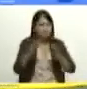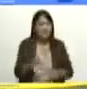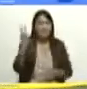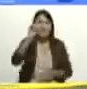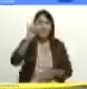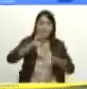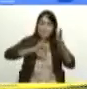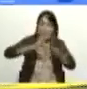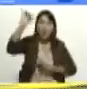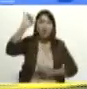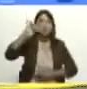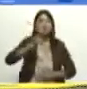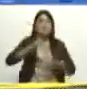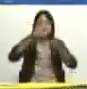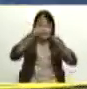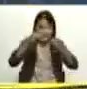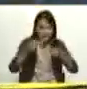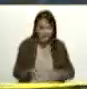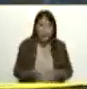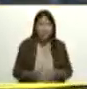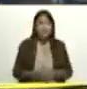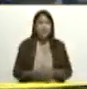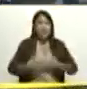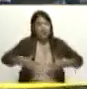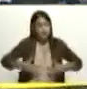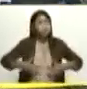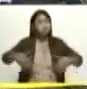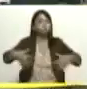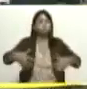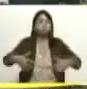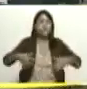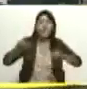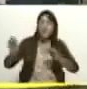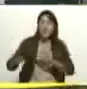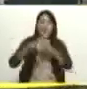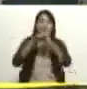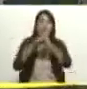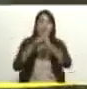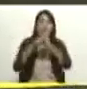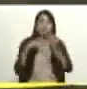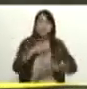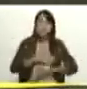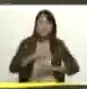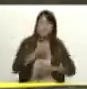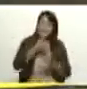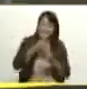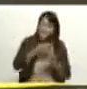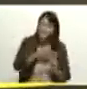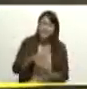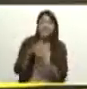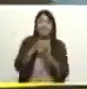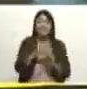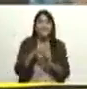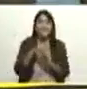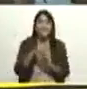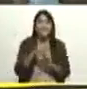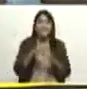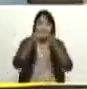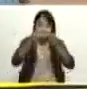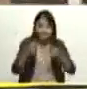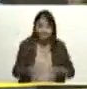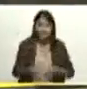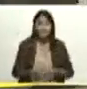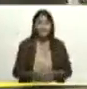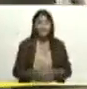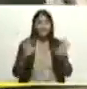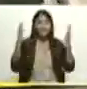Venezuela potencia, a la Venezuela de la riqueza, de la igualdad, del bienestar. Y aquí está uno de los